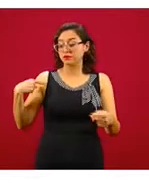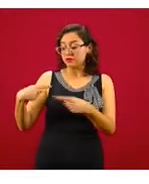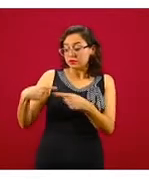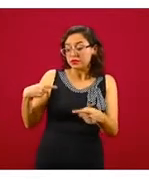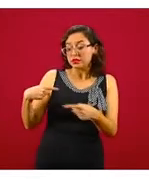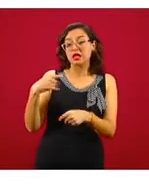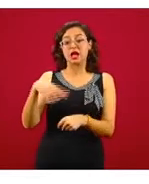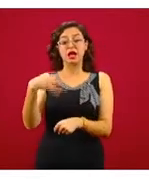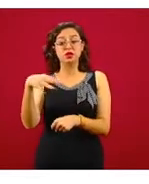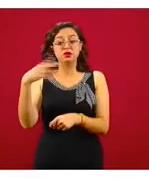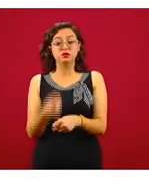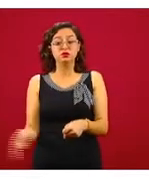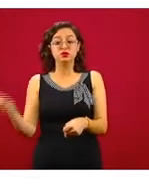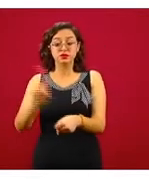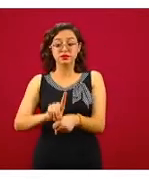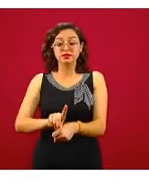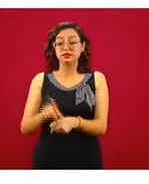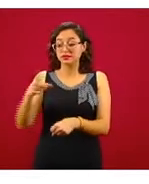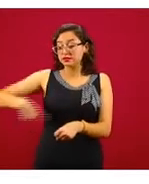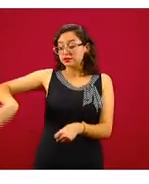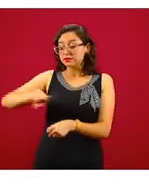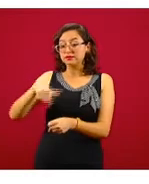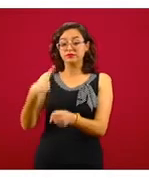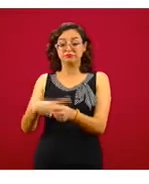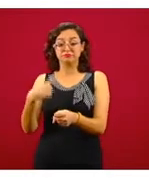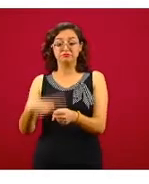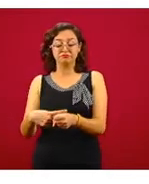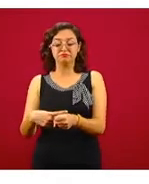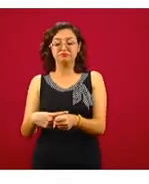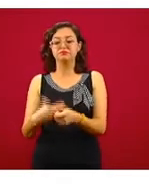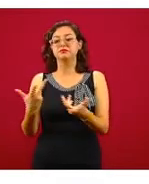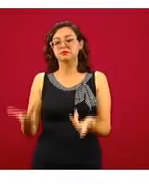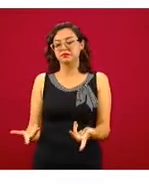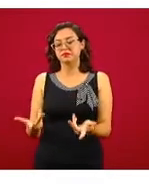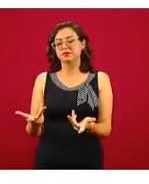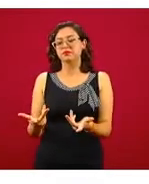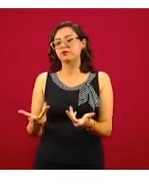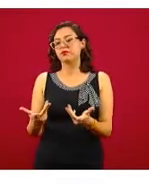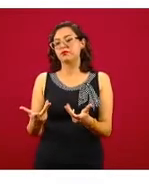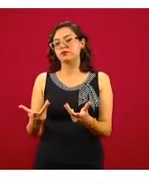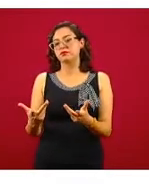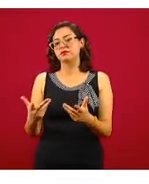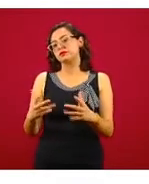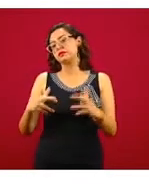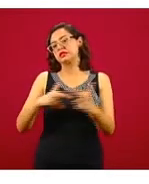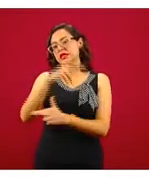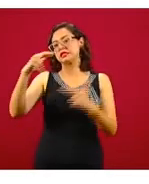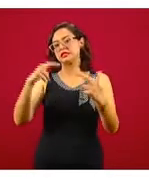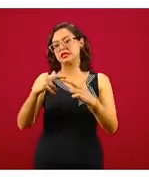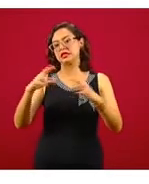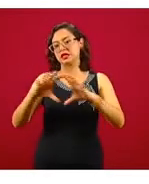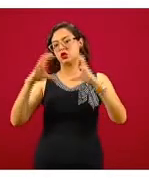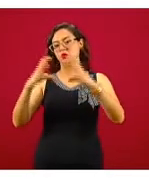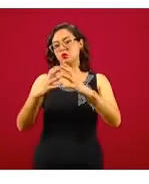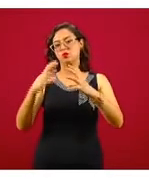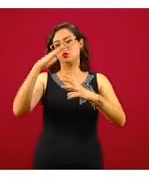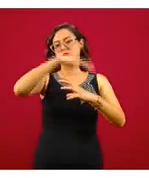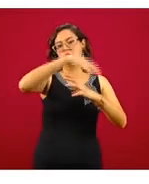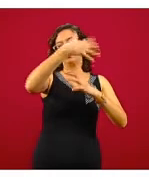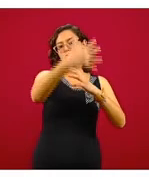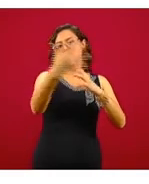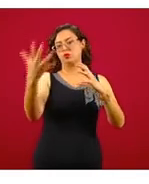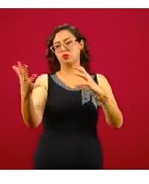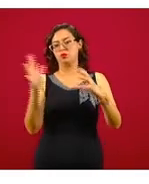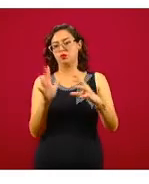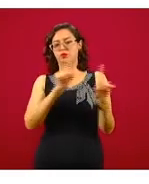últimos 14 días, In these además cases, tenemos the la active información pandemic, en función remember, de is la región de la OMS en la cual se is encuentra la formed población